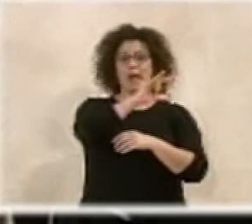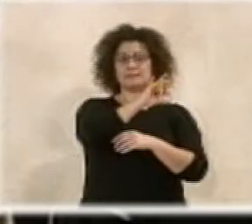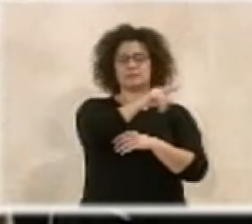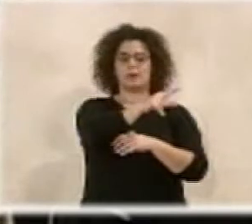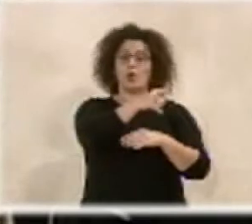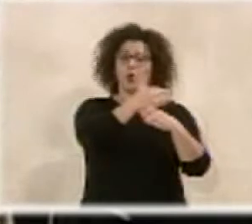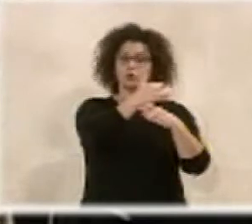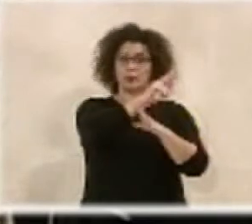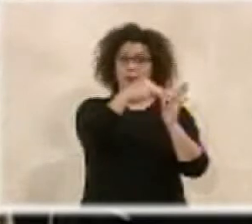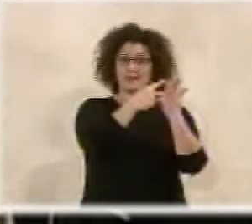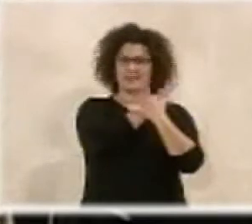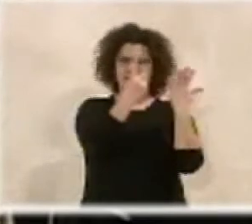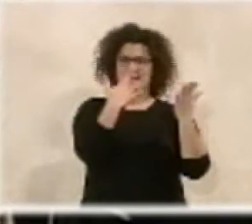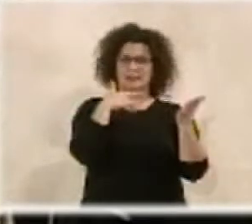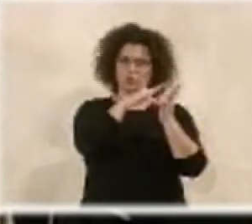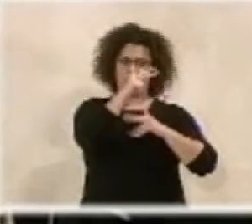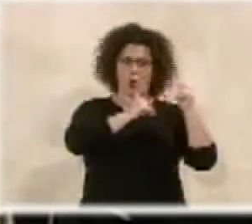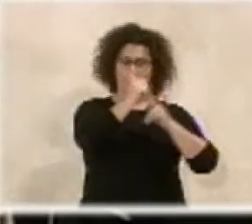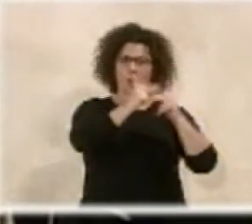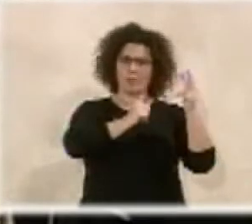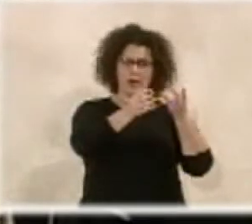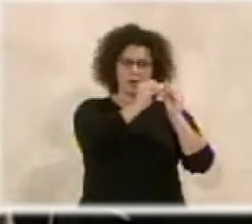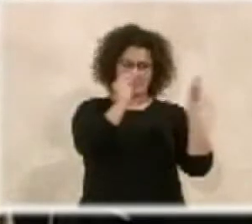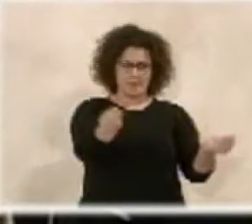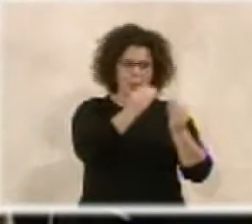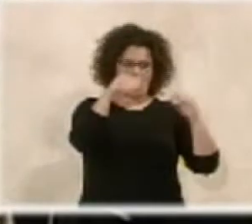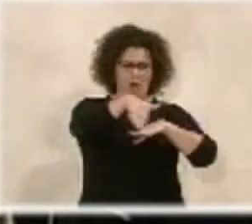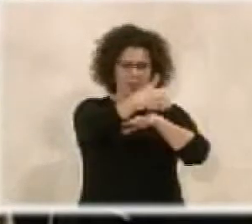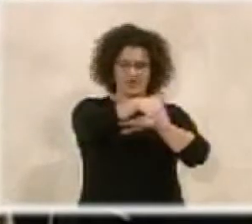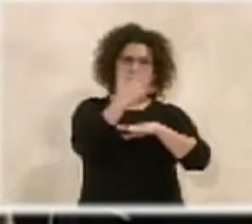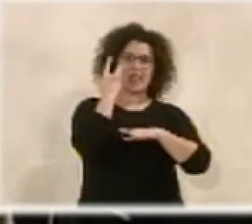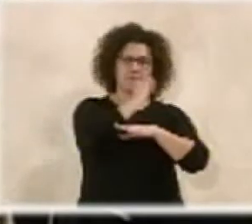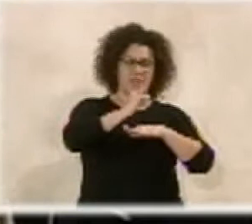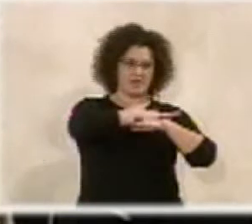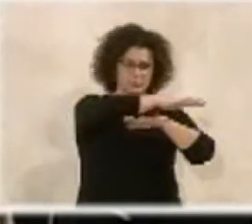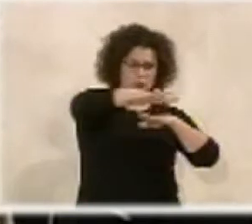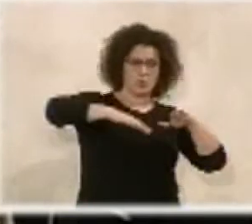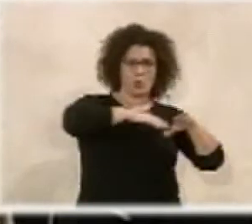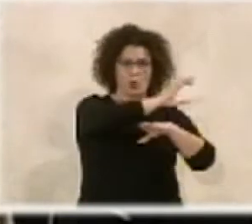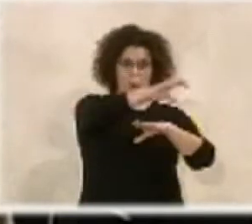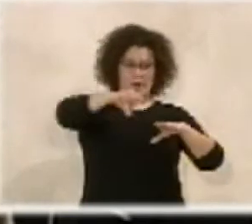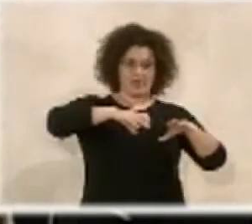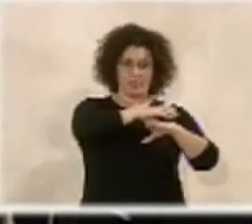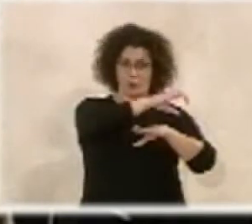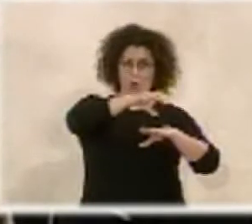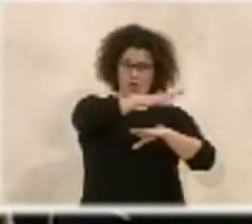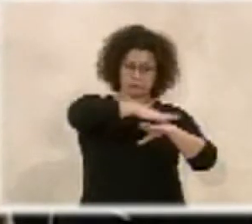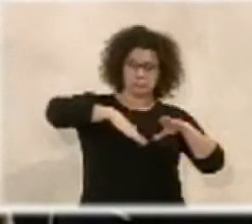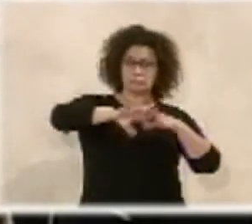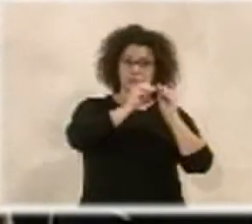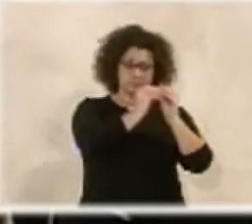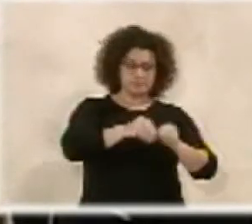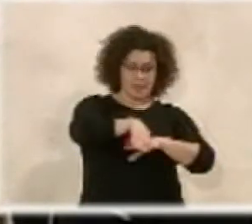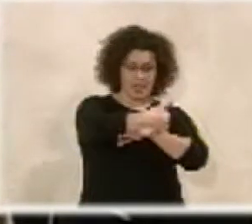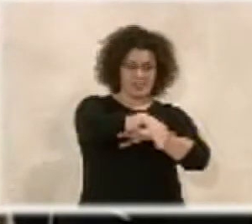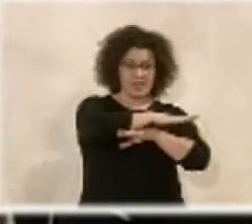que en octubre de 2016 se realizaron obras de acondicionamiento de la acera, limpieza del entorno de dicha urbanización. En esa adecuación de acera